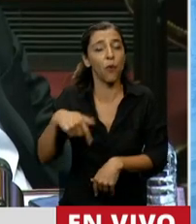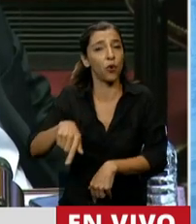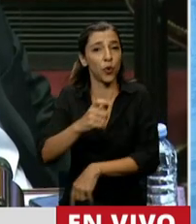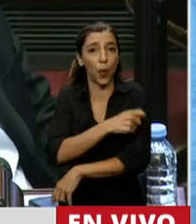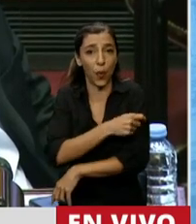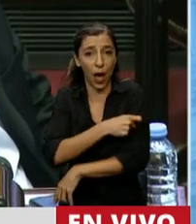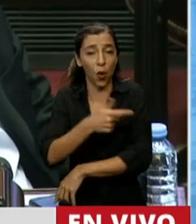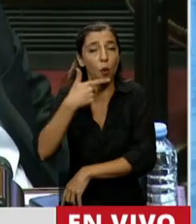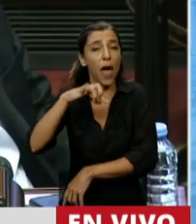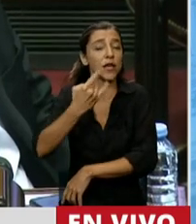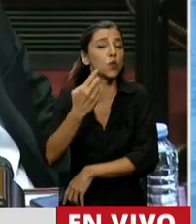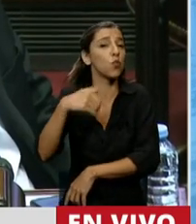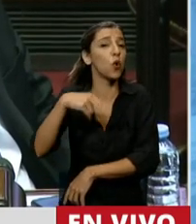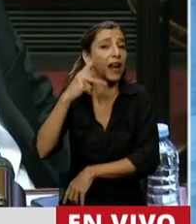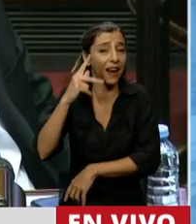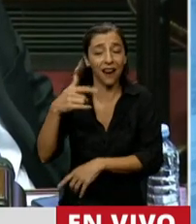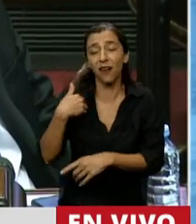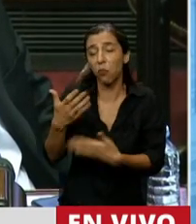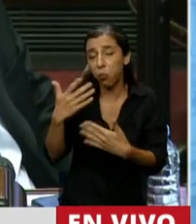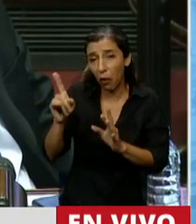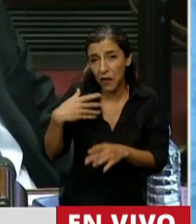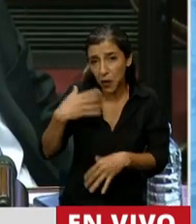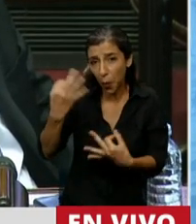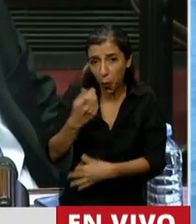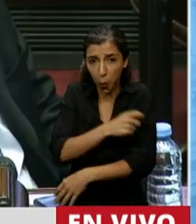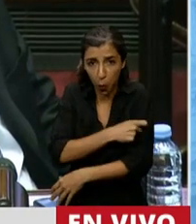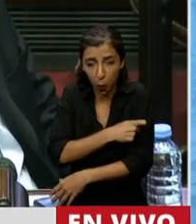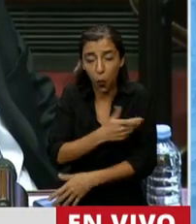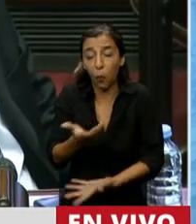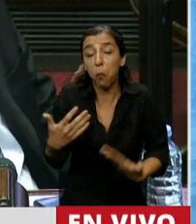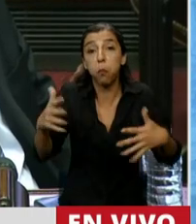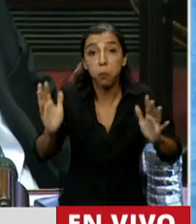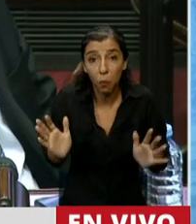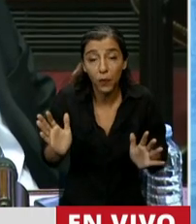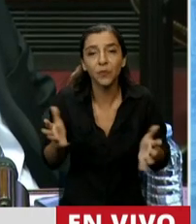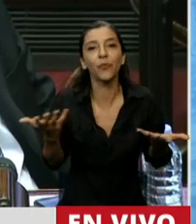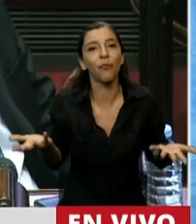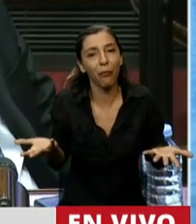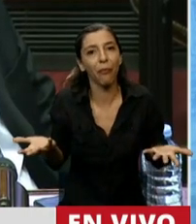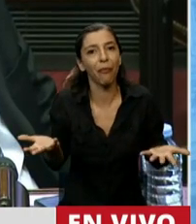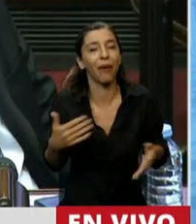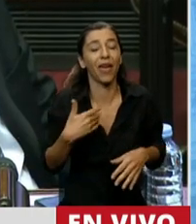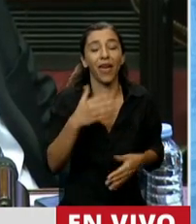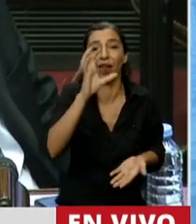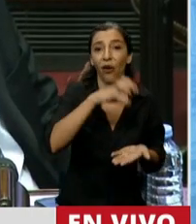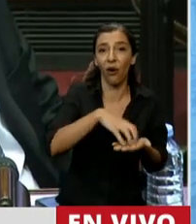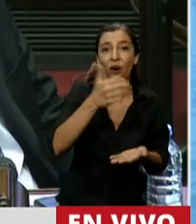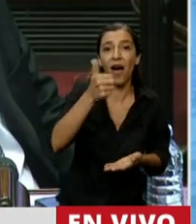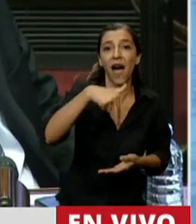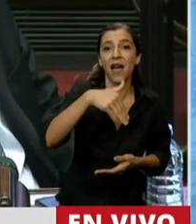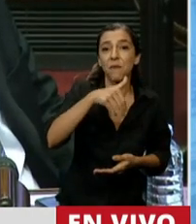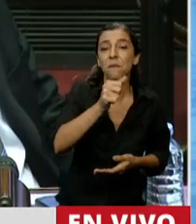buena vacuna, una muy buena vacuna. Pero ¿sabe qué pasa, señor presidente? Lo que ha hecho el ANMAT ha sido